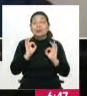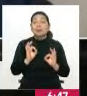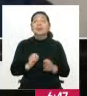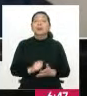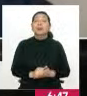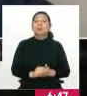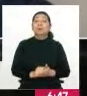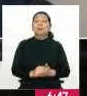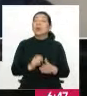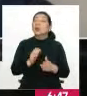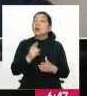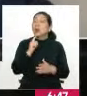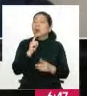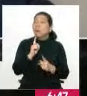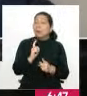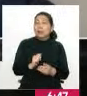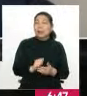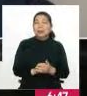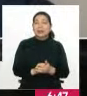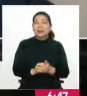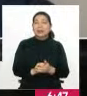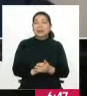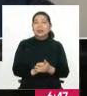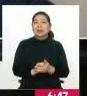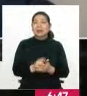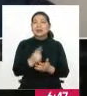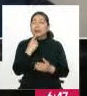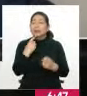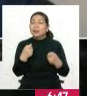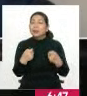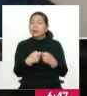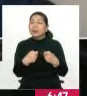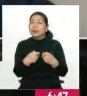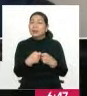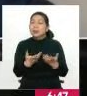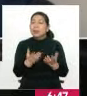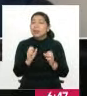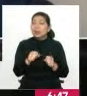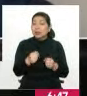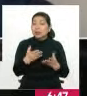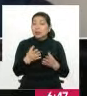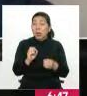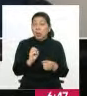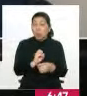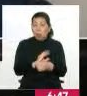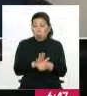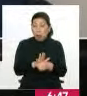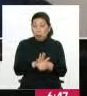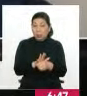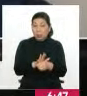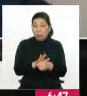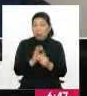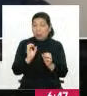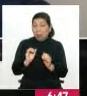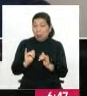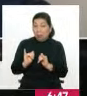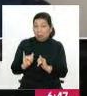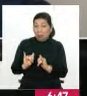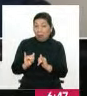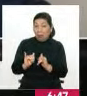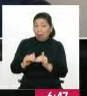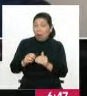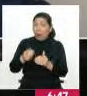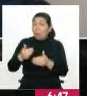correcto. Y solamente una chiquita, porque nos preguntan también por redes sociales, si es que el COVID-19 hay evidencia que está dejando